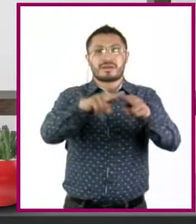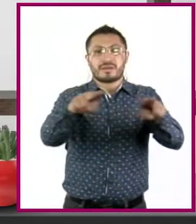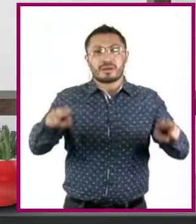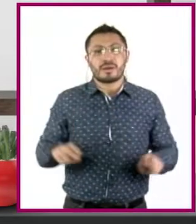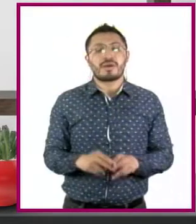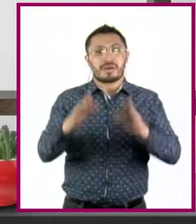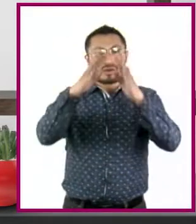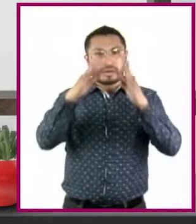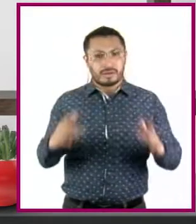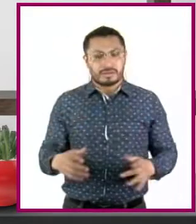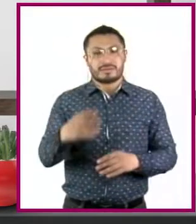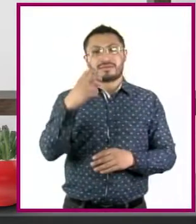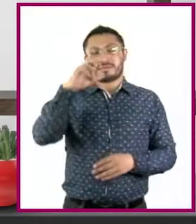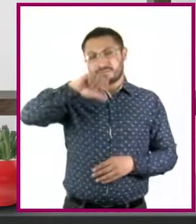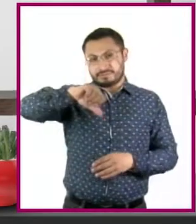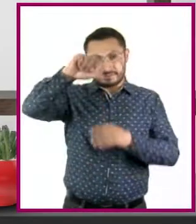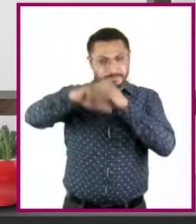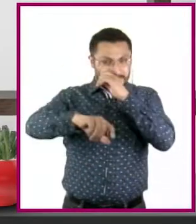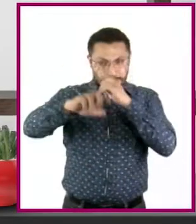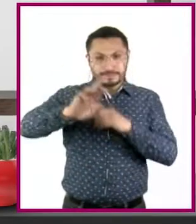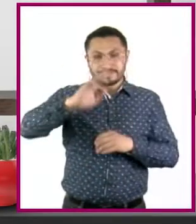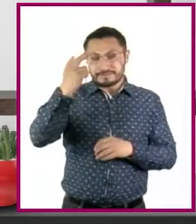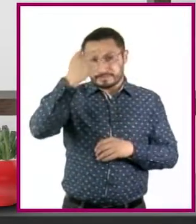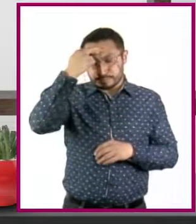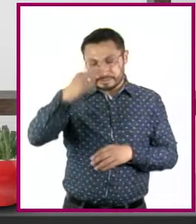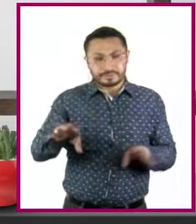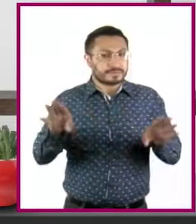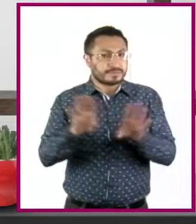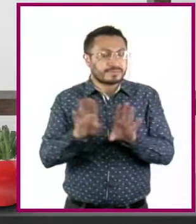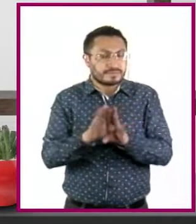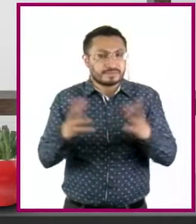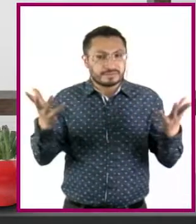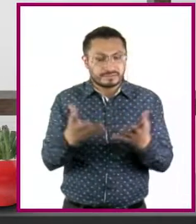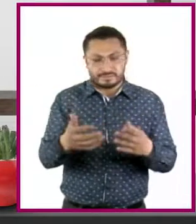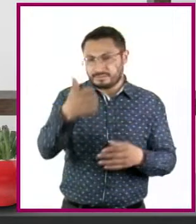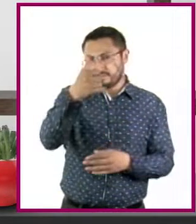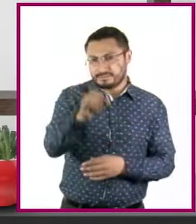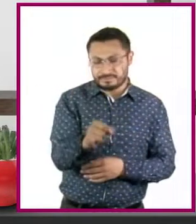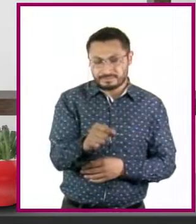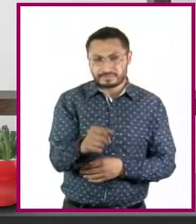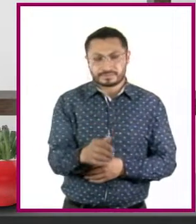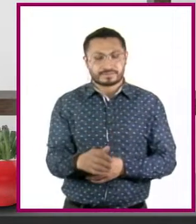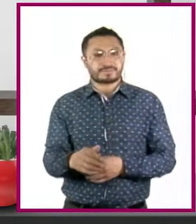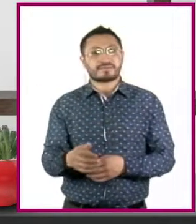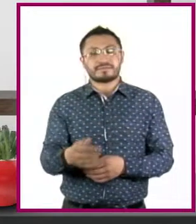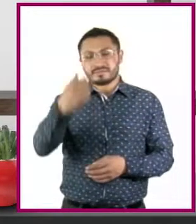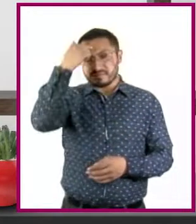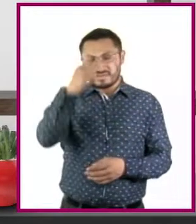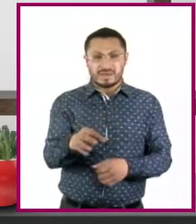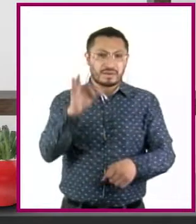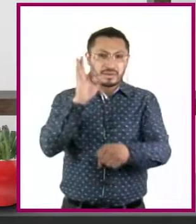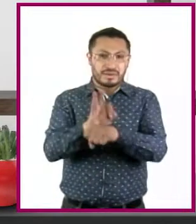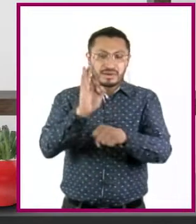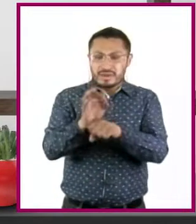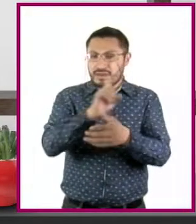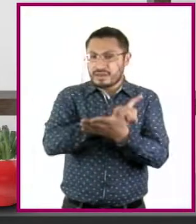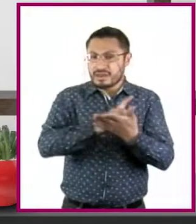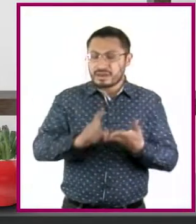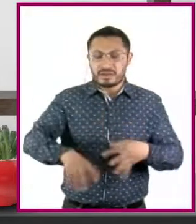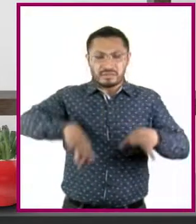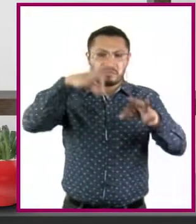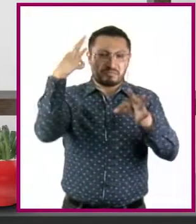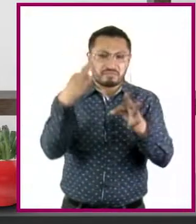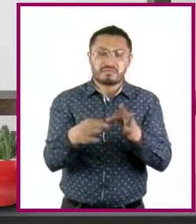Francia. En este capítulo haremos un recuento de la formación de dicha doctrina que apeló a la existencia de un derecho inalienable del que